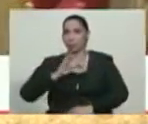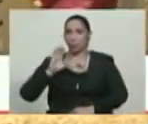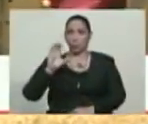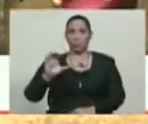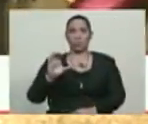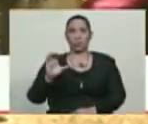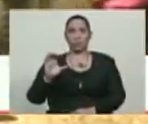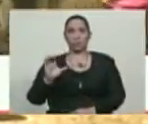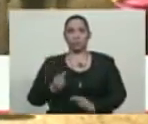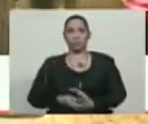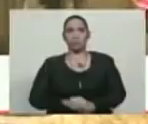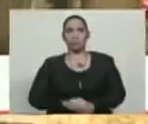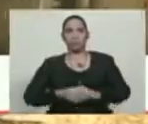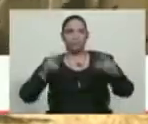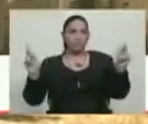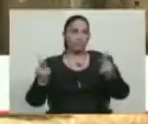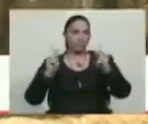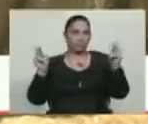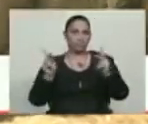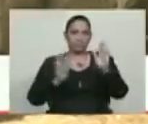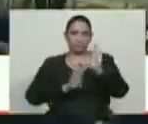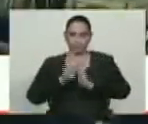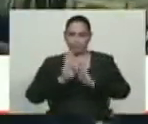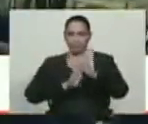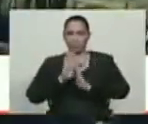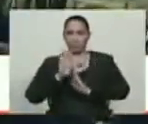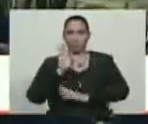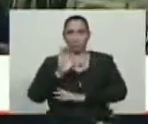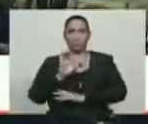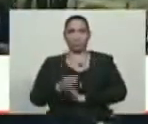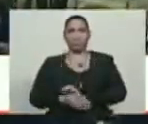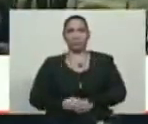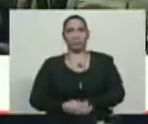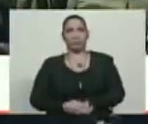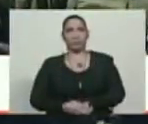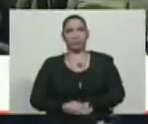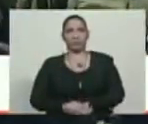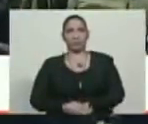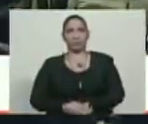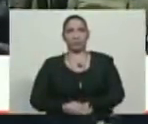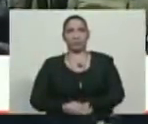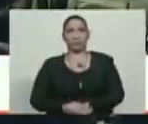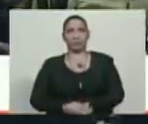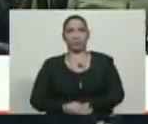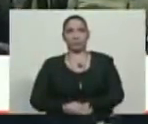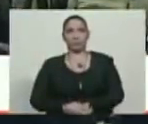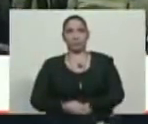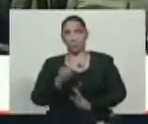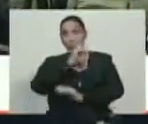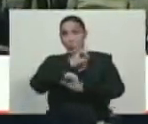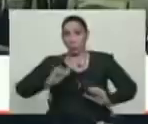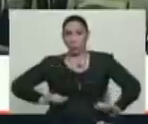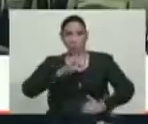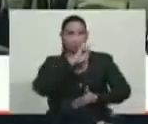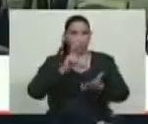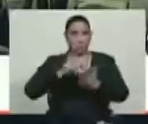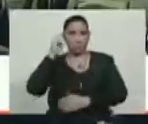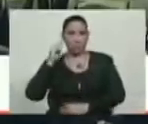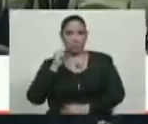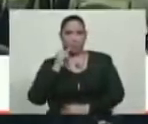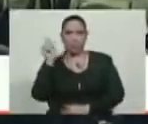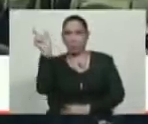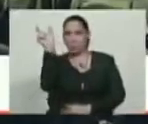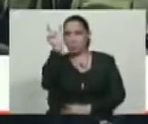ejercida, a la prosperidad y al desarrollo de un país. La Fuerza Armada Nacional Bolivariana es la